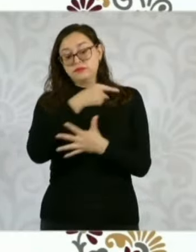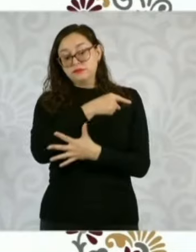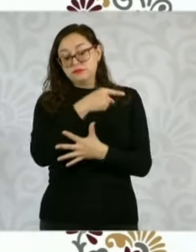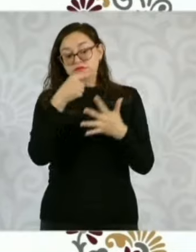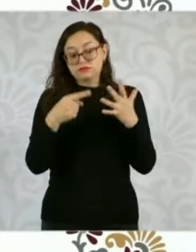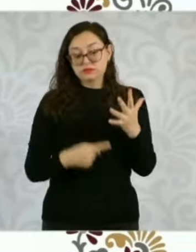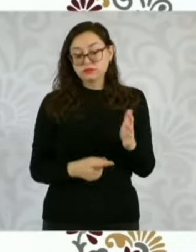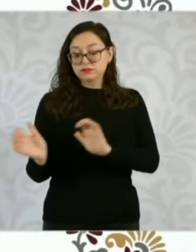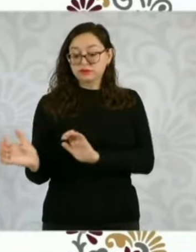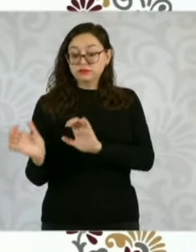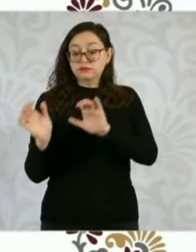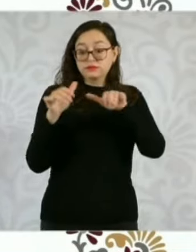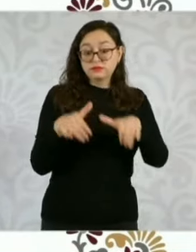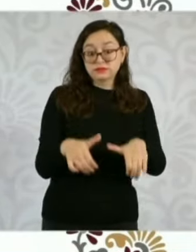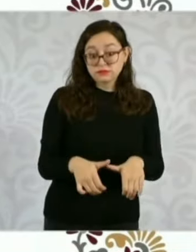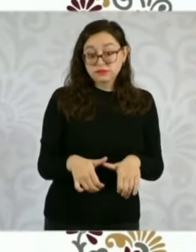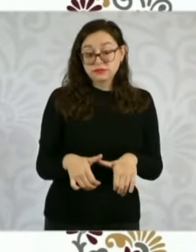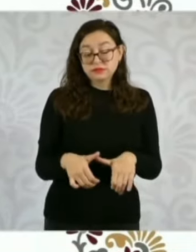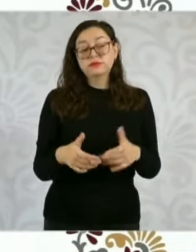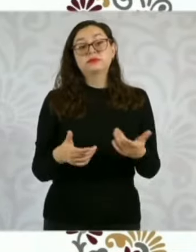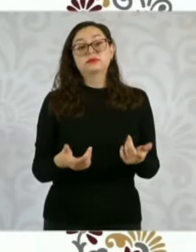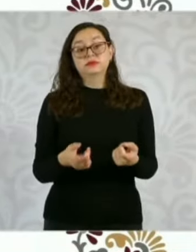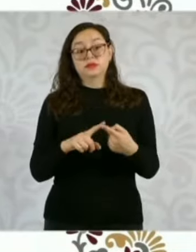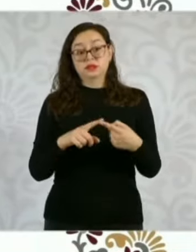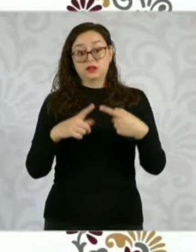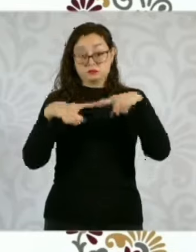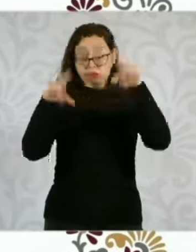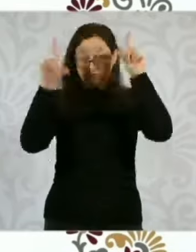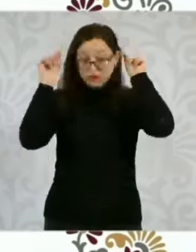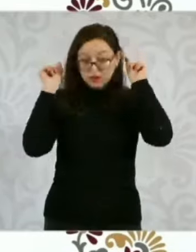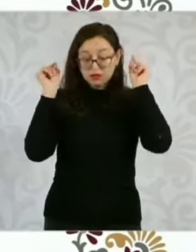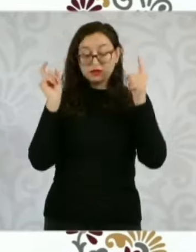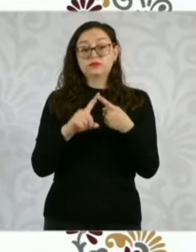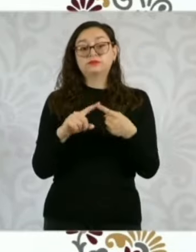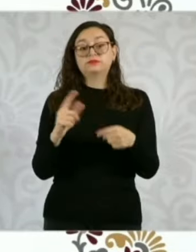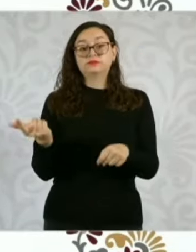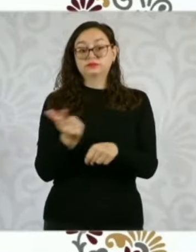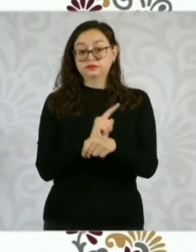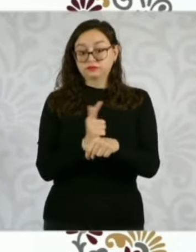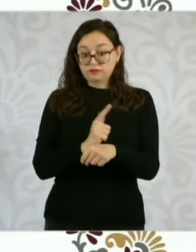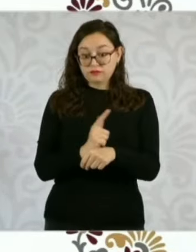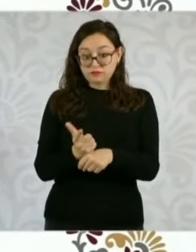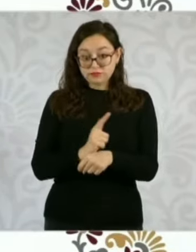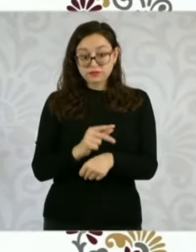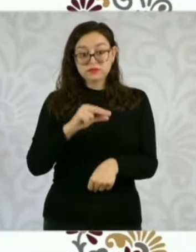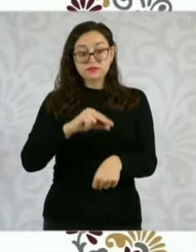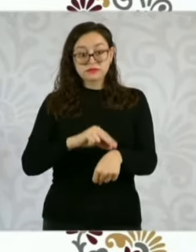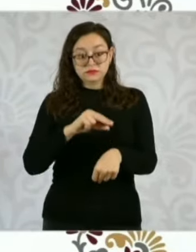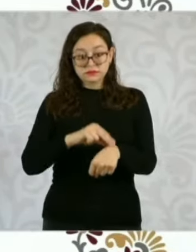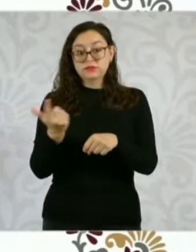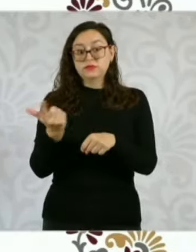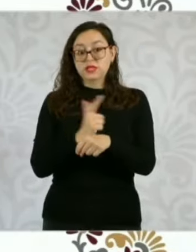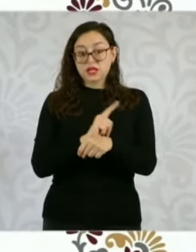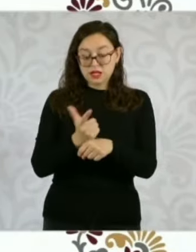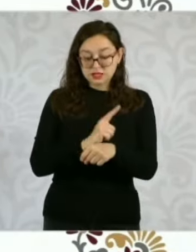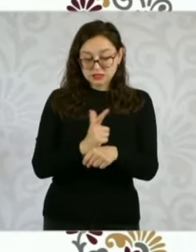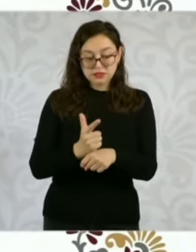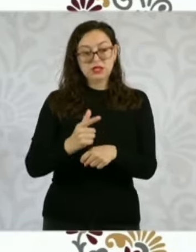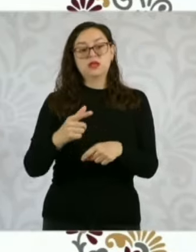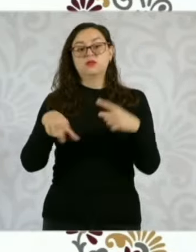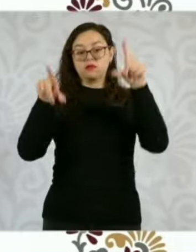el caso de la contratación de las enfermeras, deberán ser licenciados en medicina, en enfermería o en un